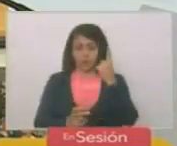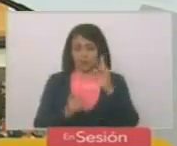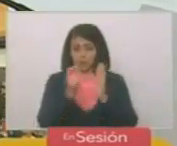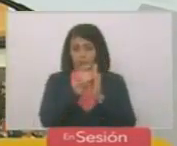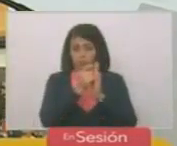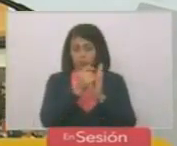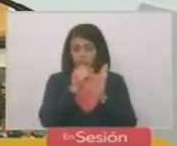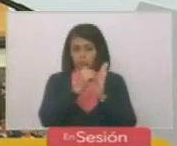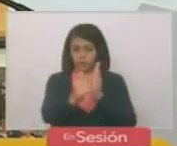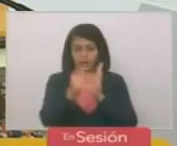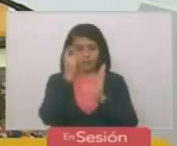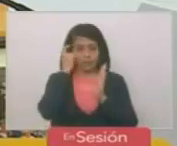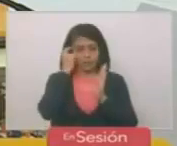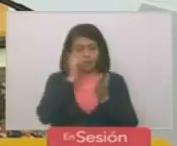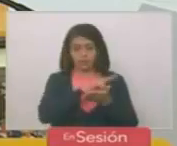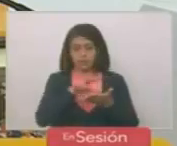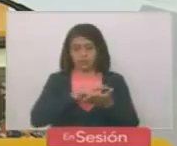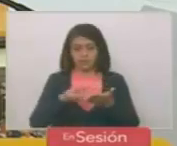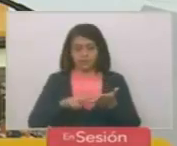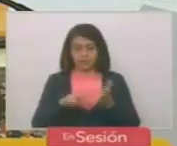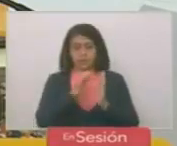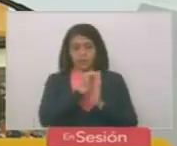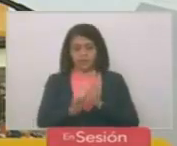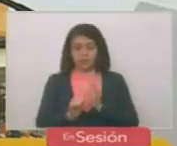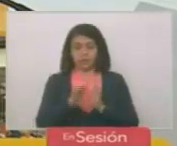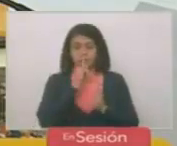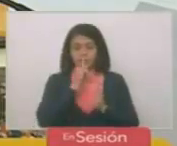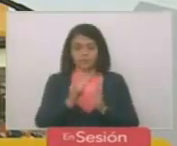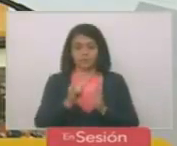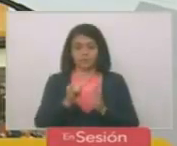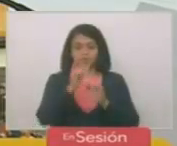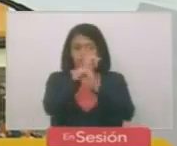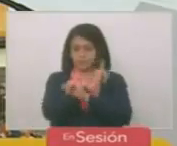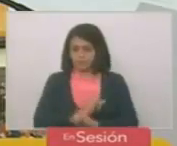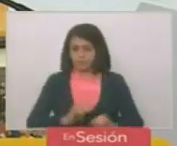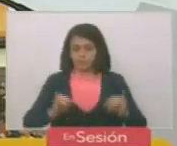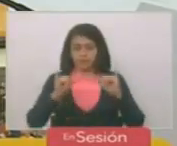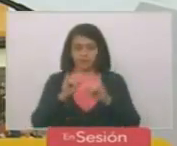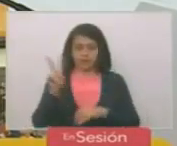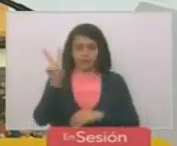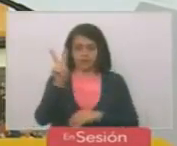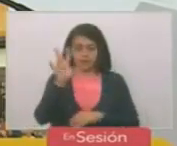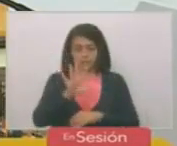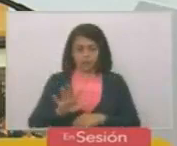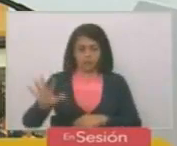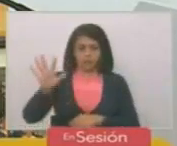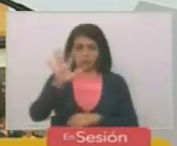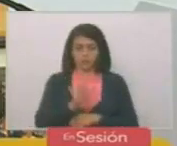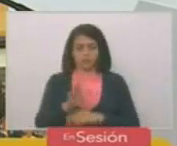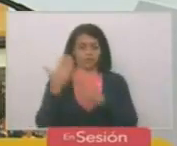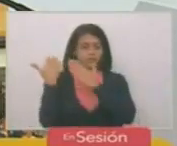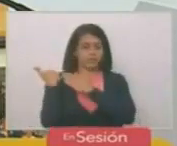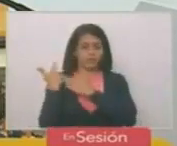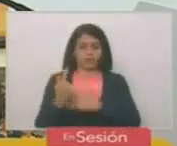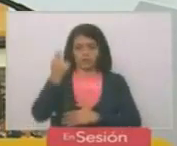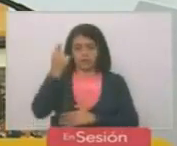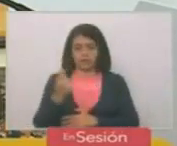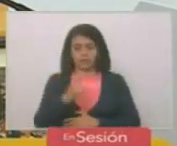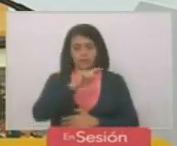del orden del día, lectura del acta de la Declaración de Independencia de Venezuela a cargo de la